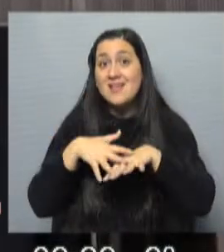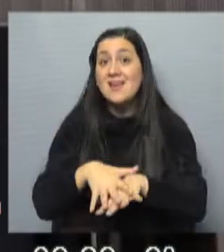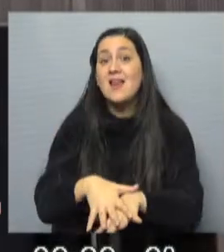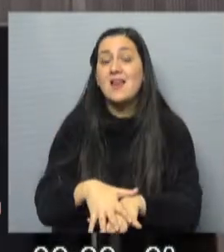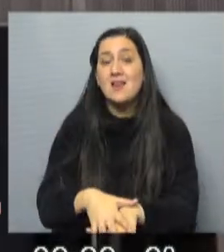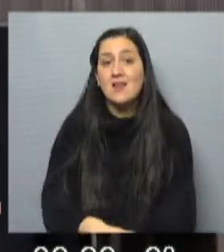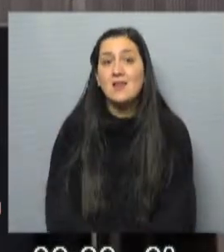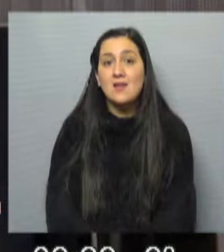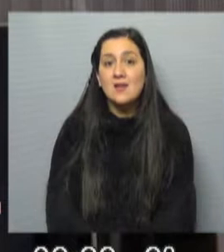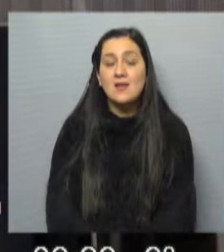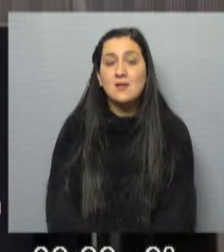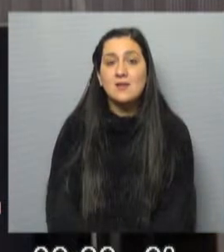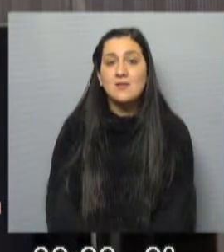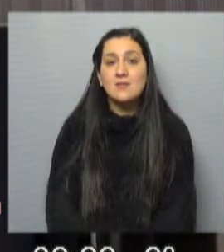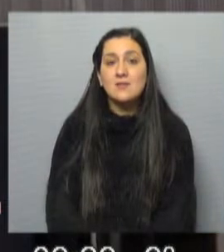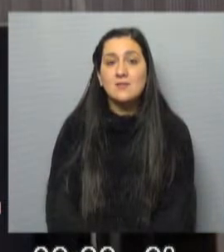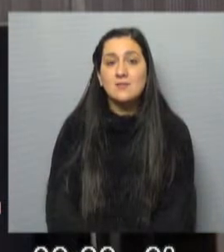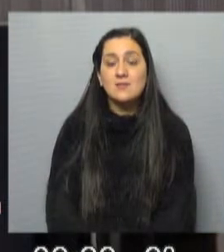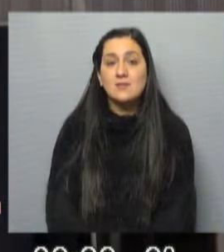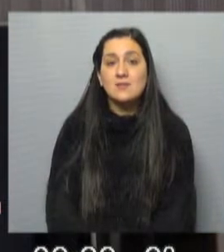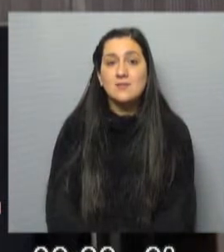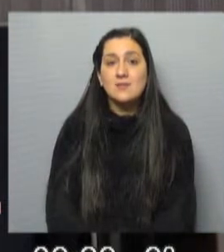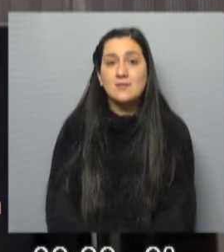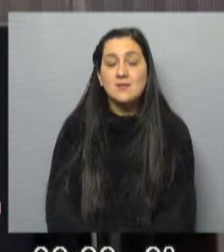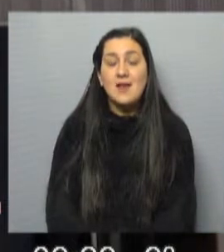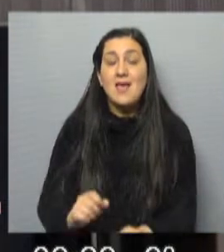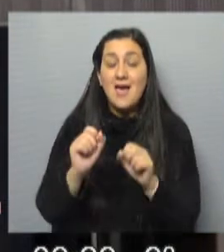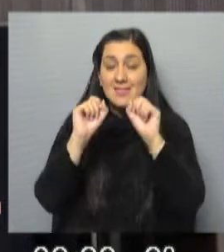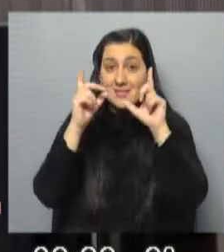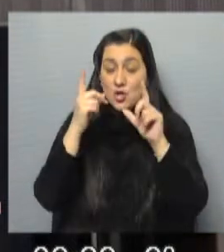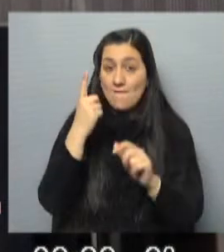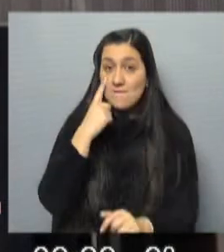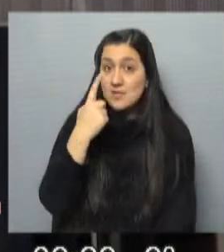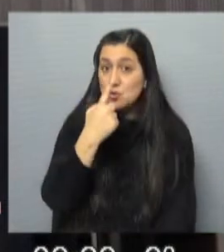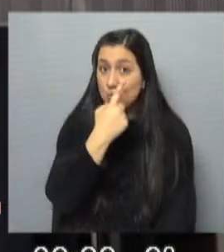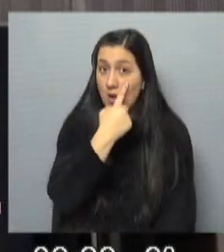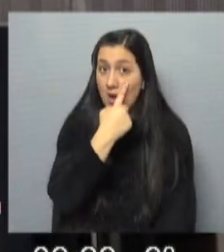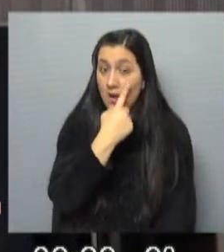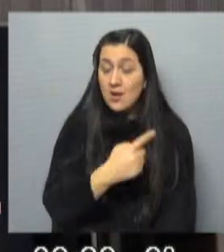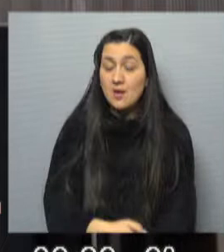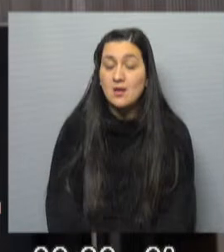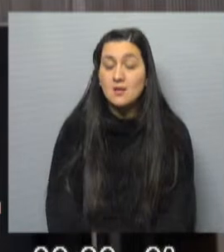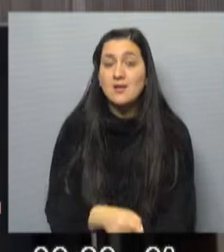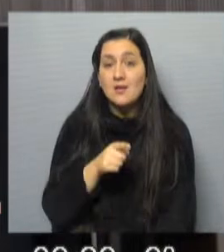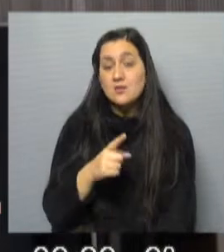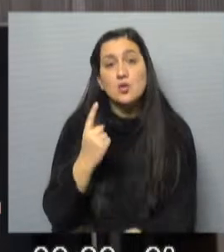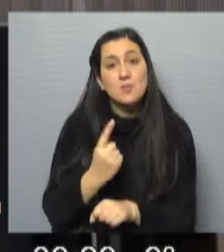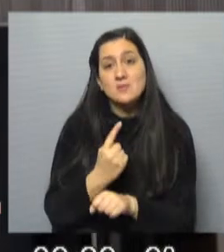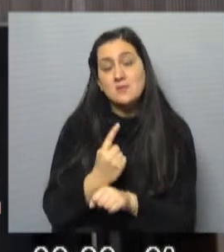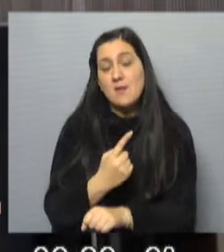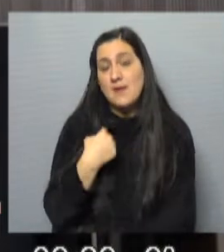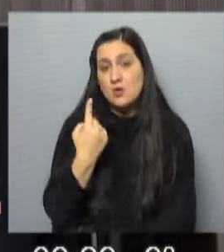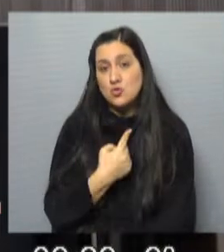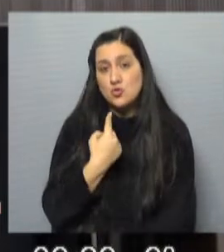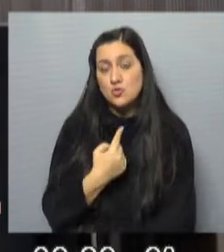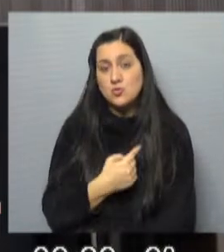con un encare primario. Sobre todo la atención visual, que es lo principal para nosotros.